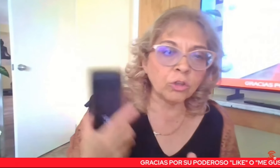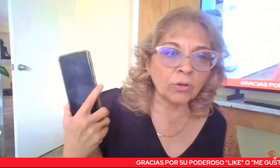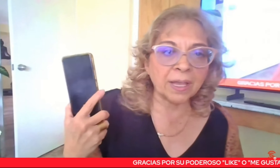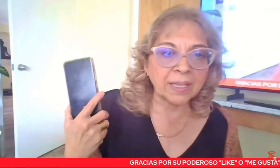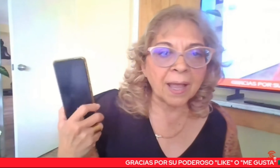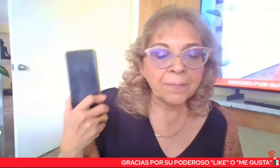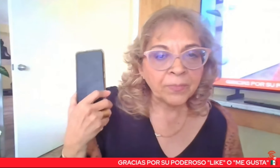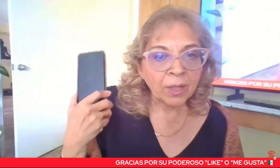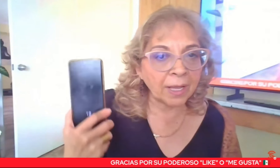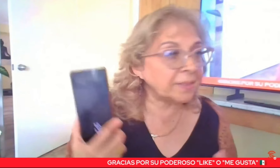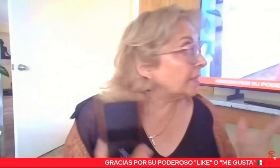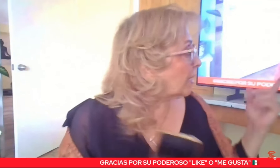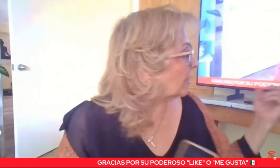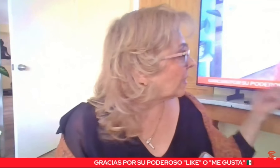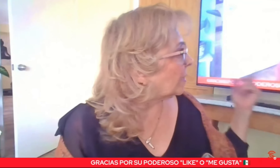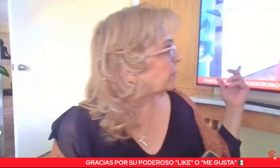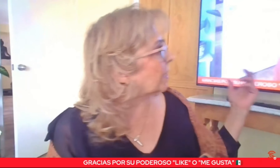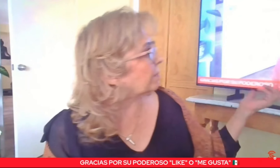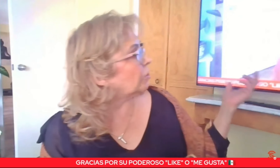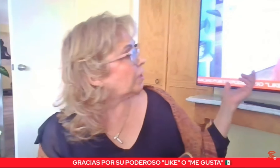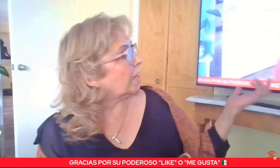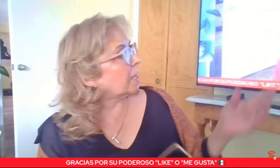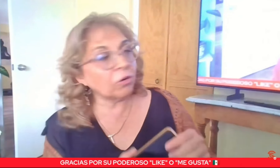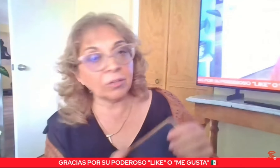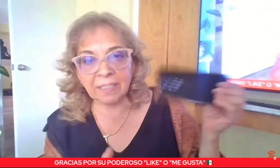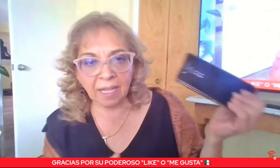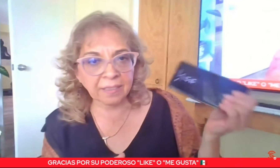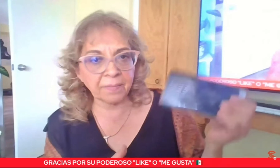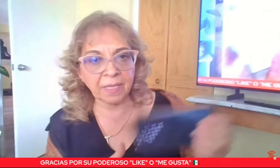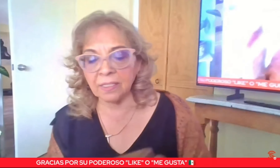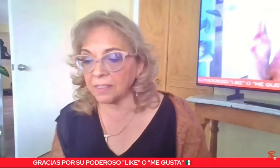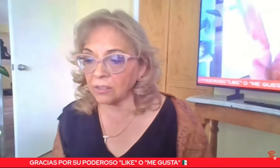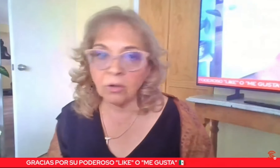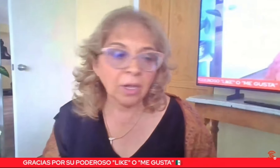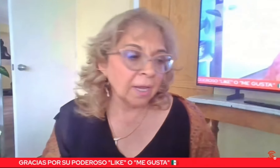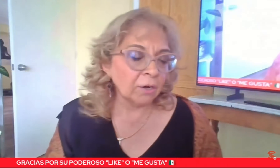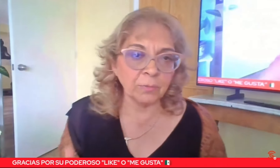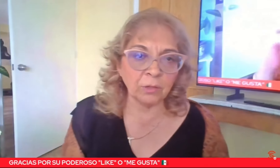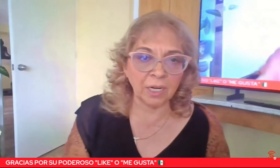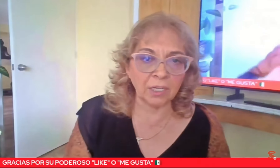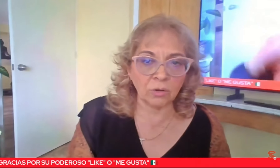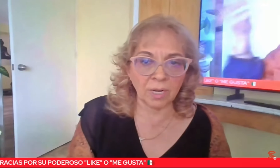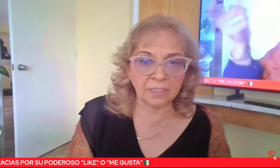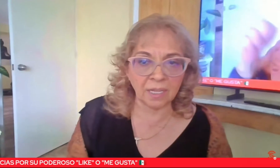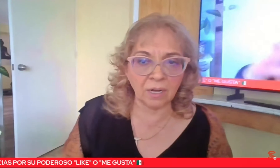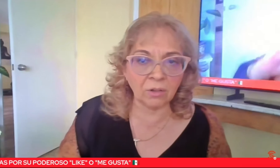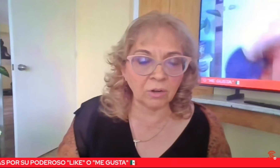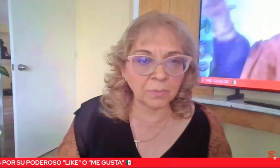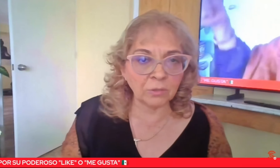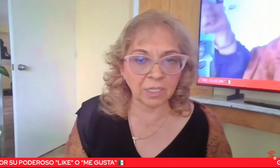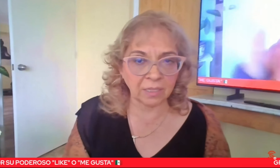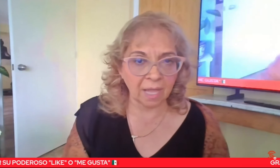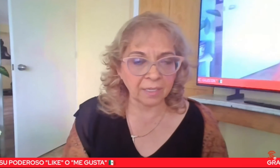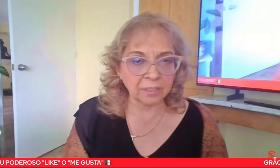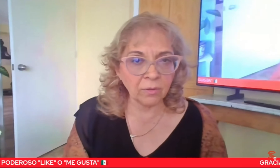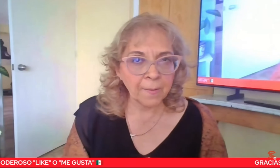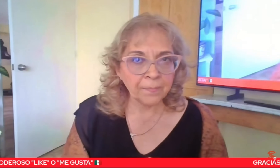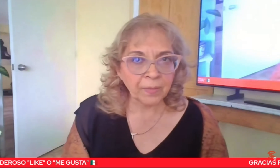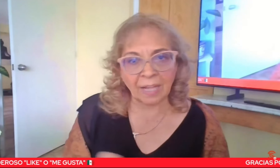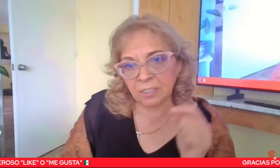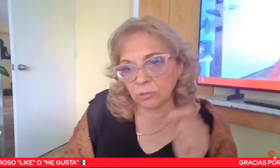lo que ya se dice en la televisión y en la radio lo están también diciendo los medios los medios digitales,